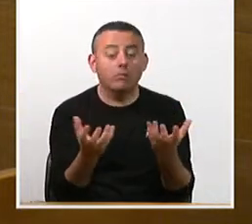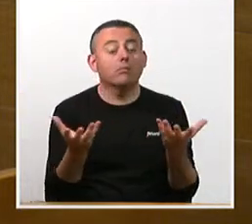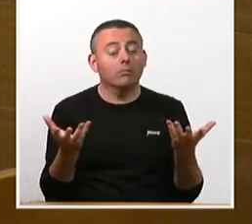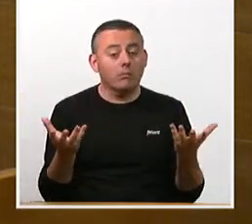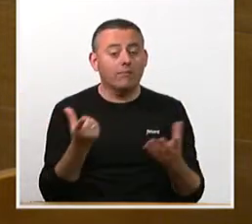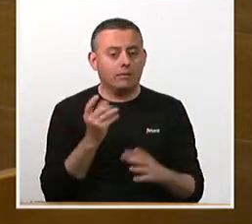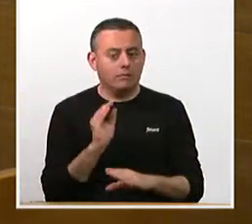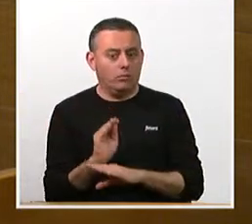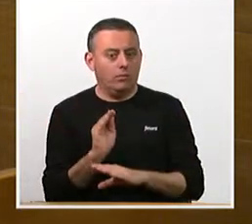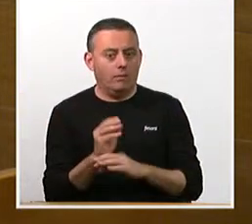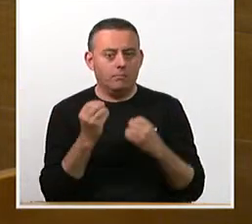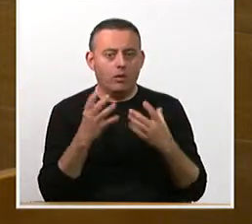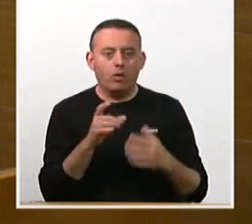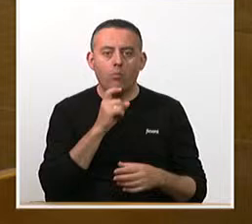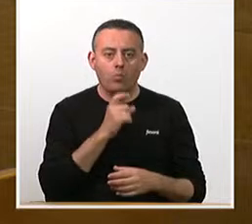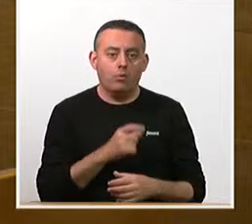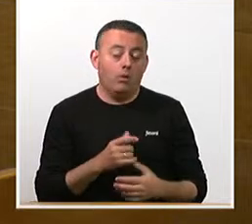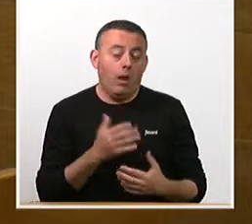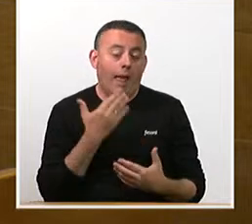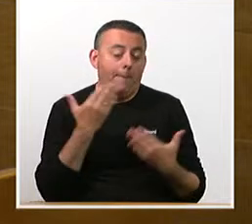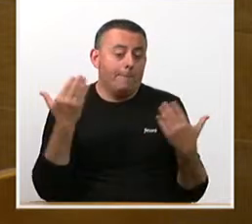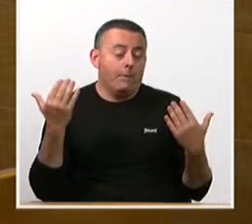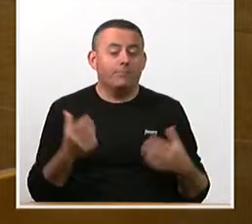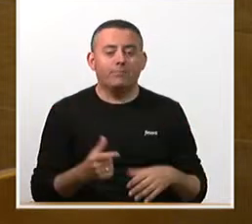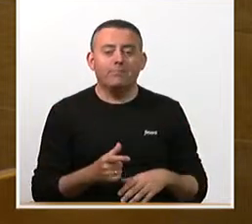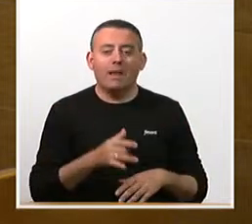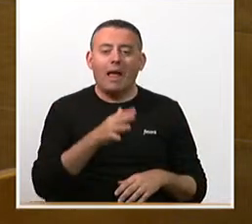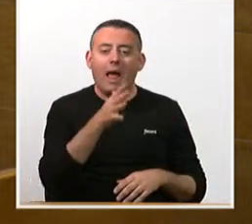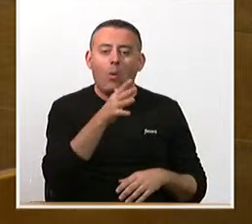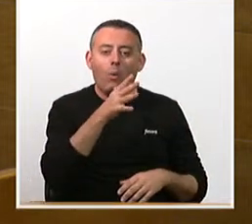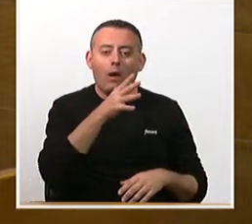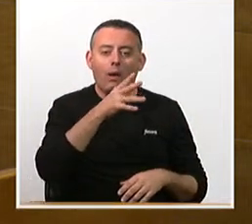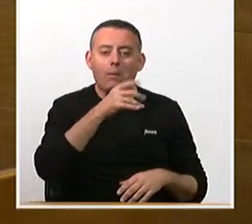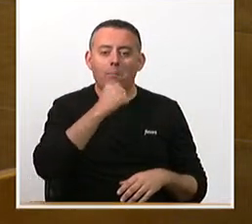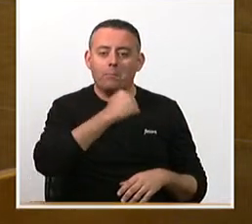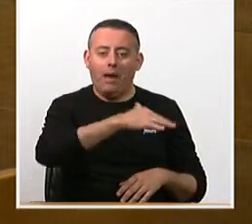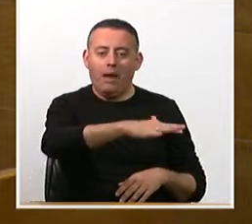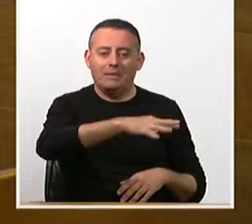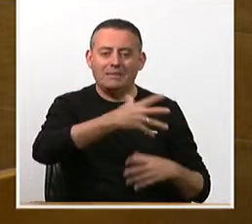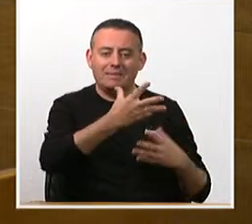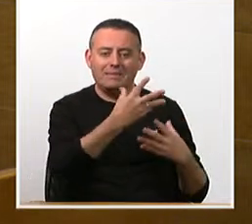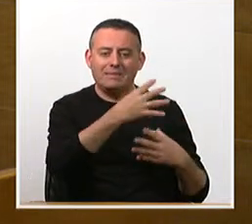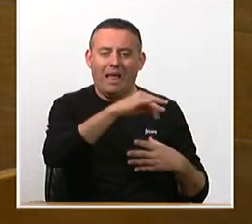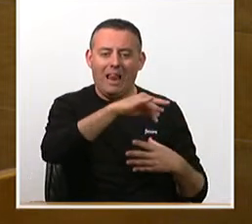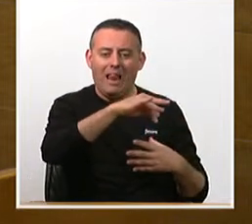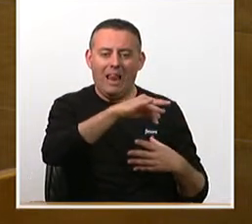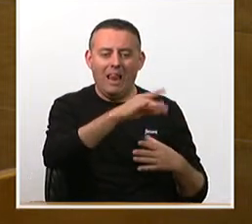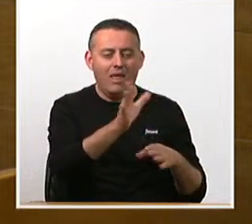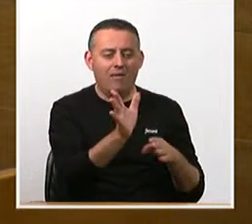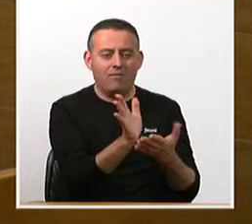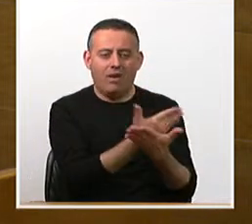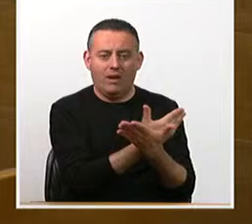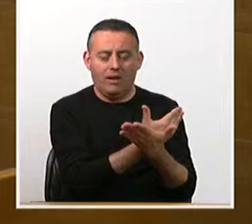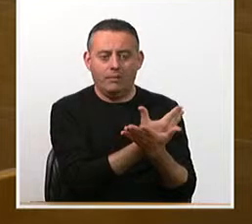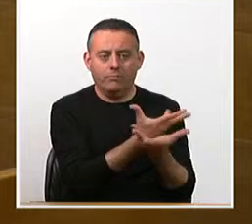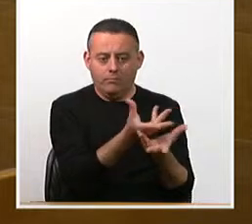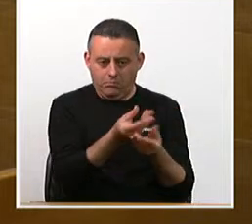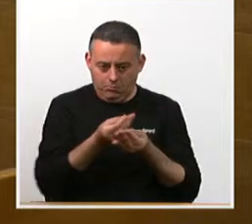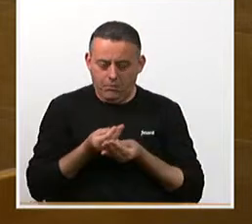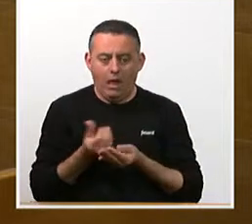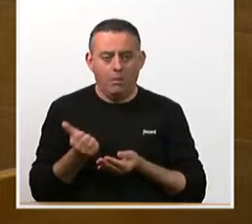tengamos previstas soluciones para las graves inundaciones que también son cíclicas y reclamemos las